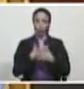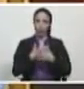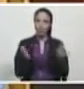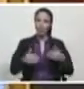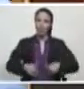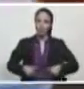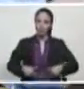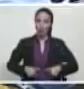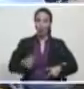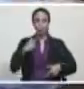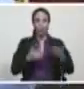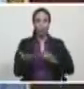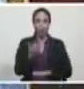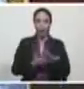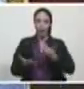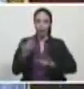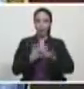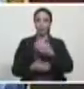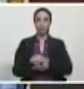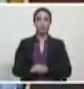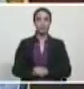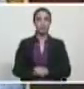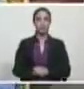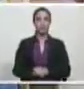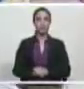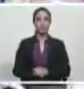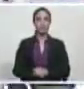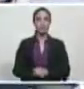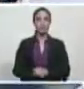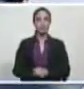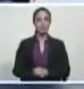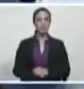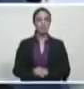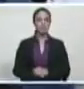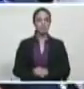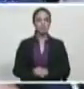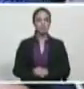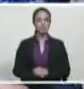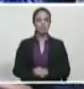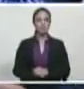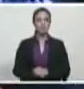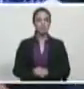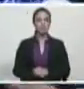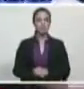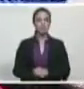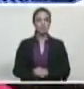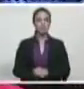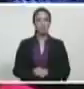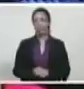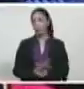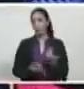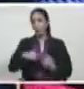Venezuela. Ganar, ganar. Compañero, ganar, ganar. Esa es la línea, ganar, ganar.